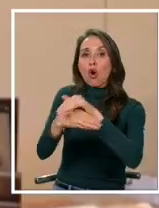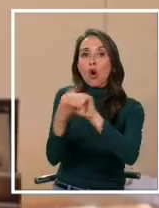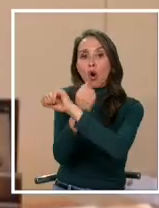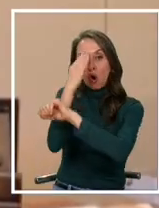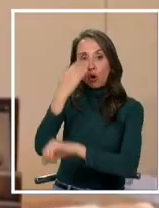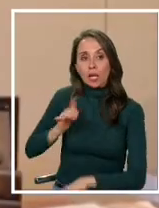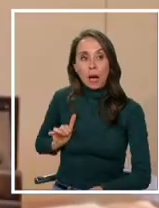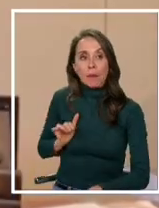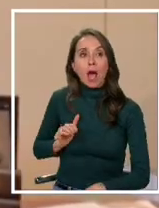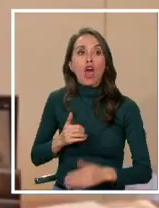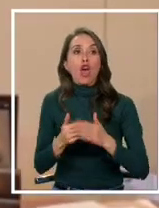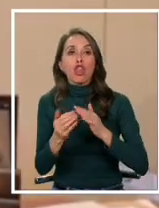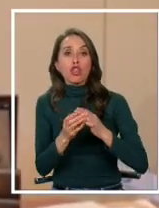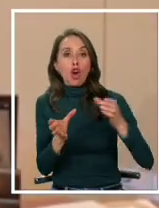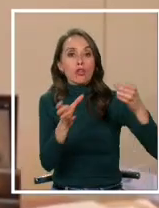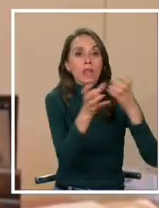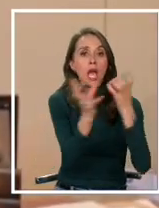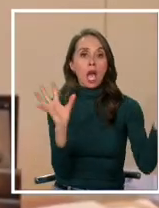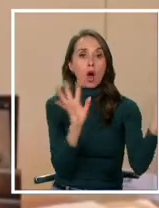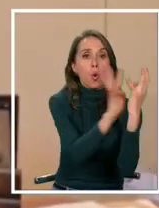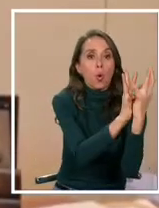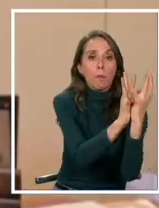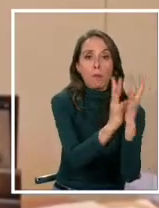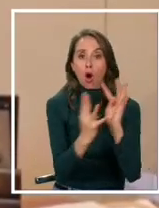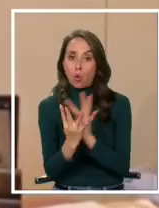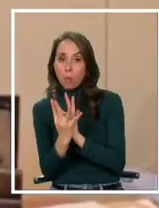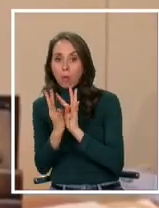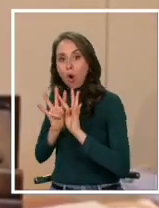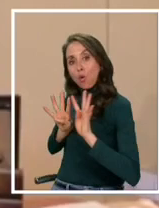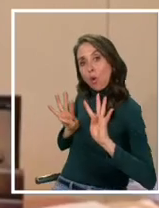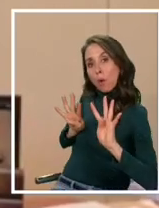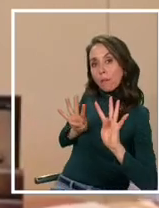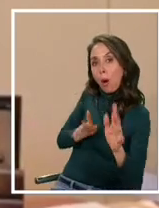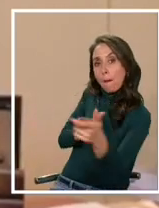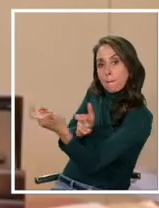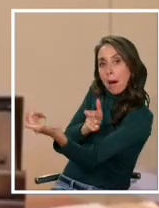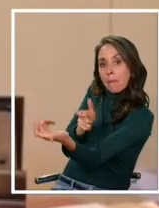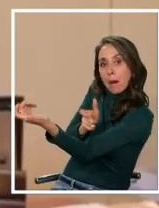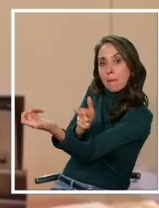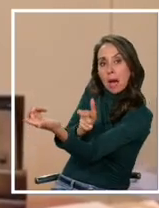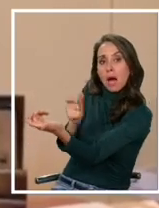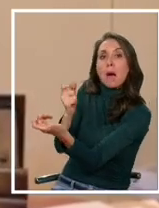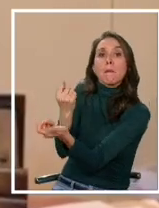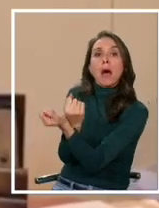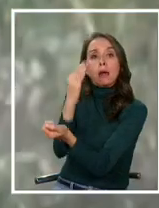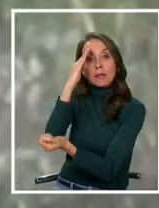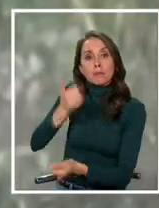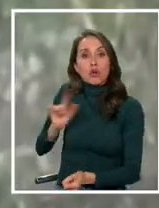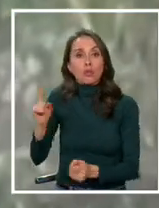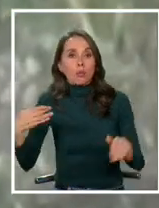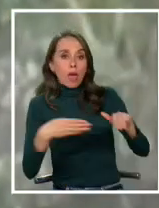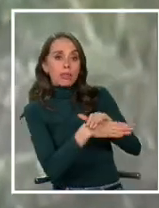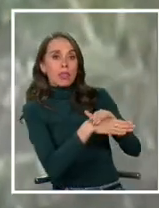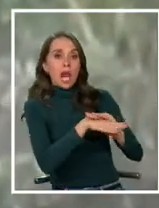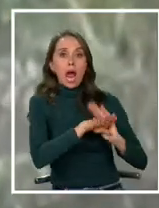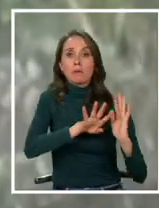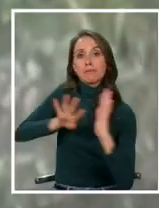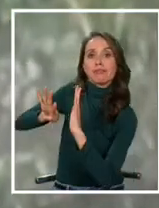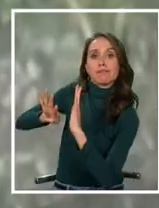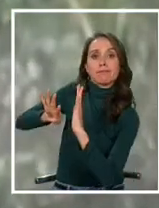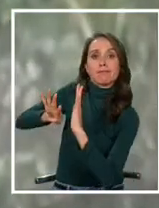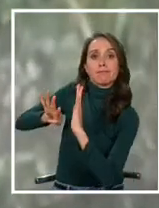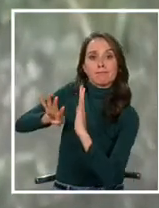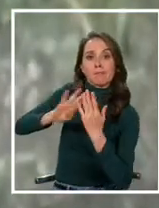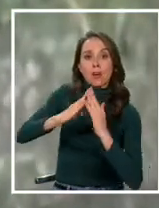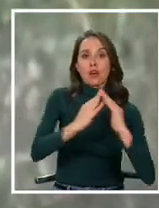establecen lugares donde se agrupan y lugares de donde disparan al personal policial con objeto de repeler el ingreso a la comunidad estos videos